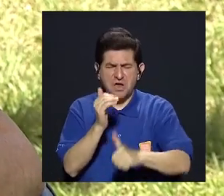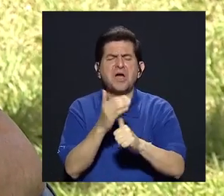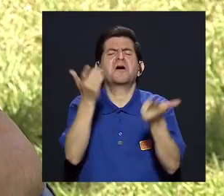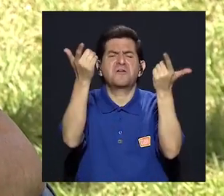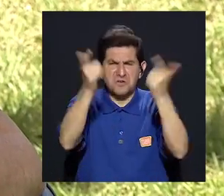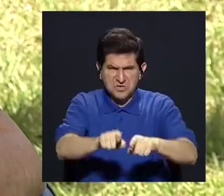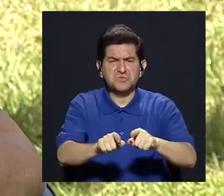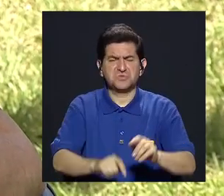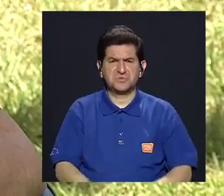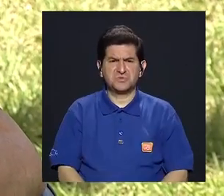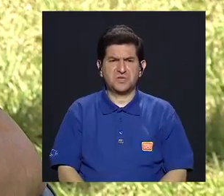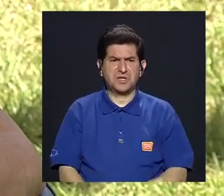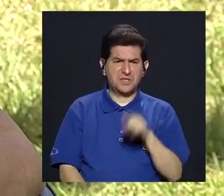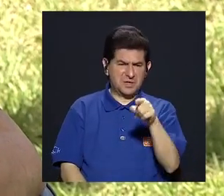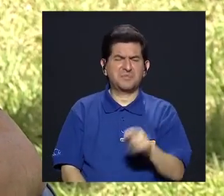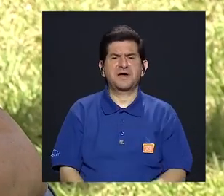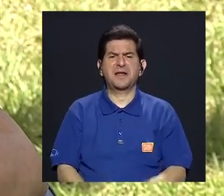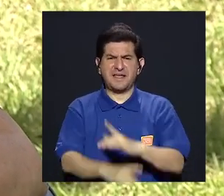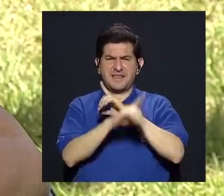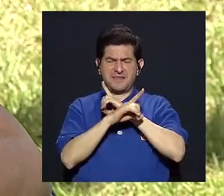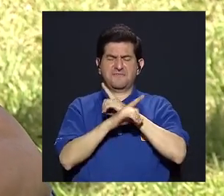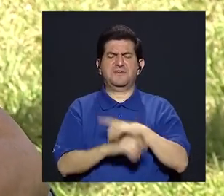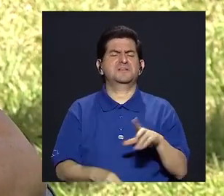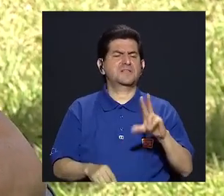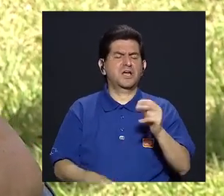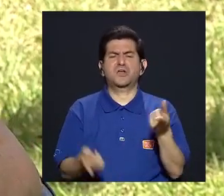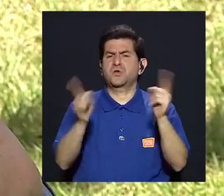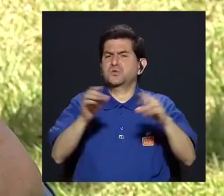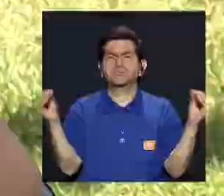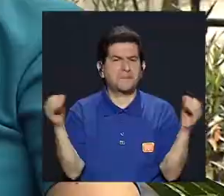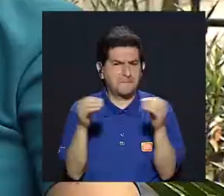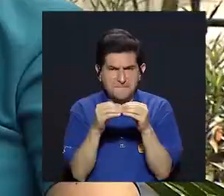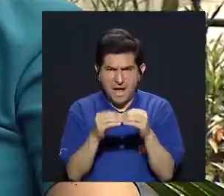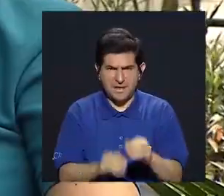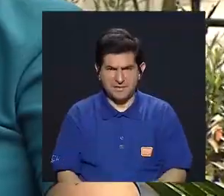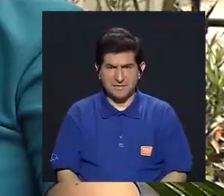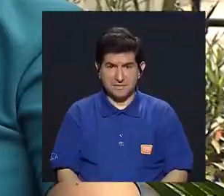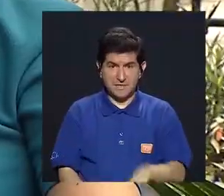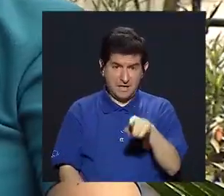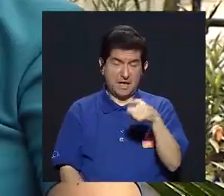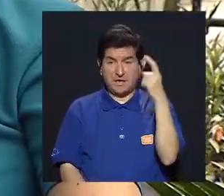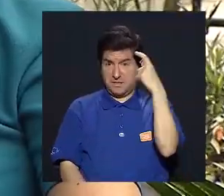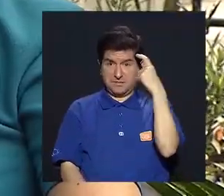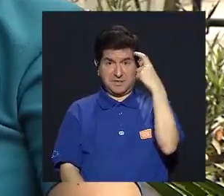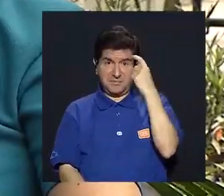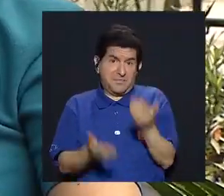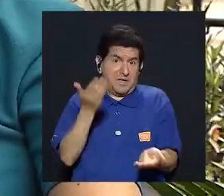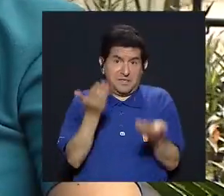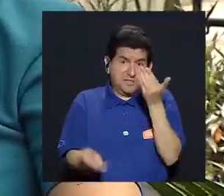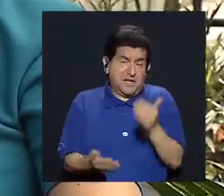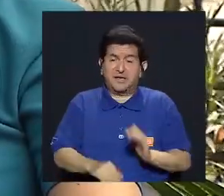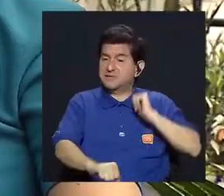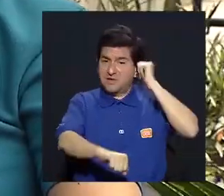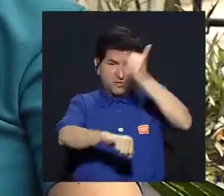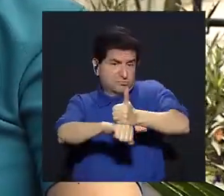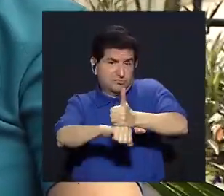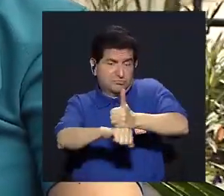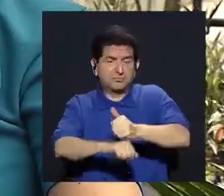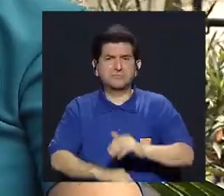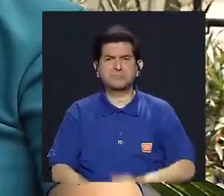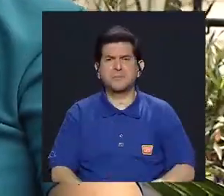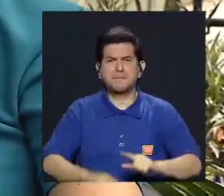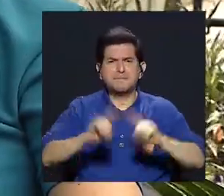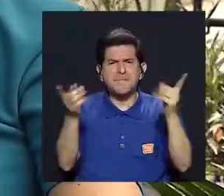para que para que hagan defensas y ya no les dé más que eso era un pensamiento del que estaba muy instaurado